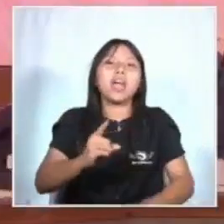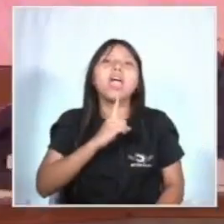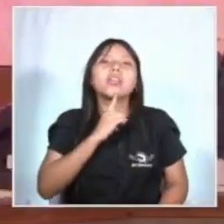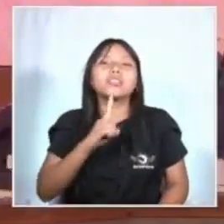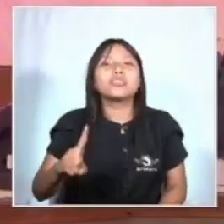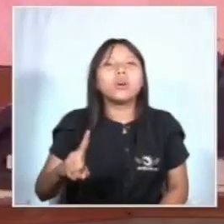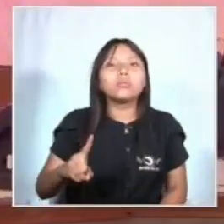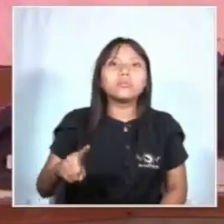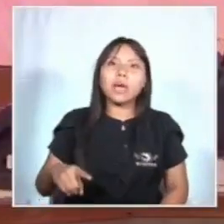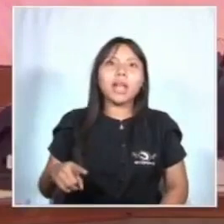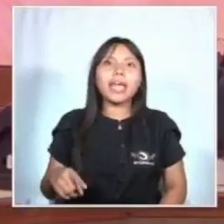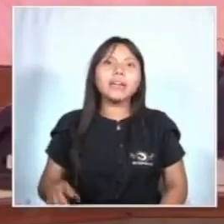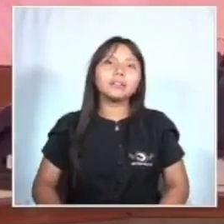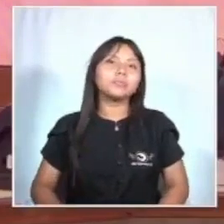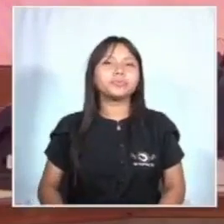con causa.